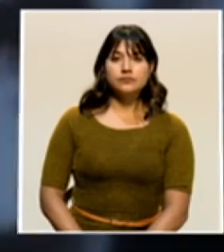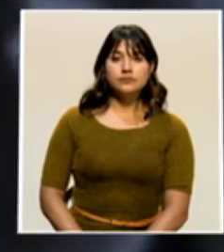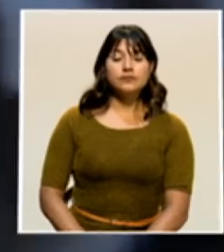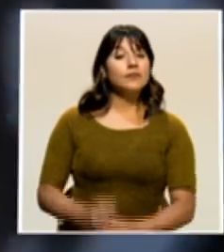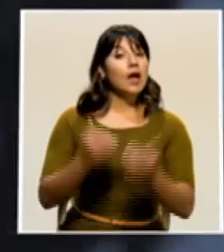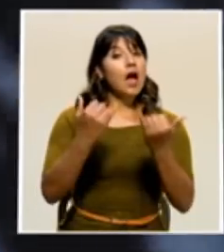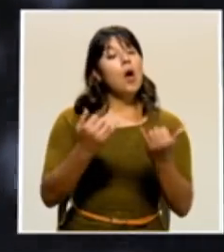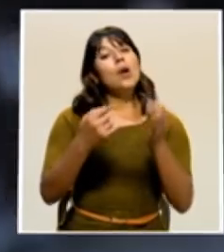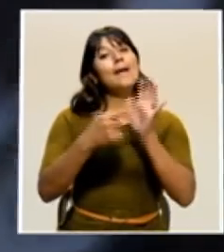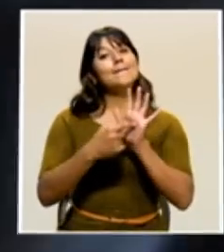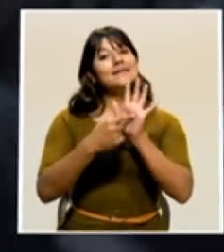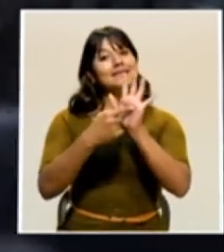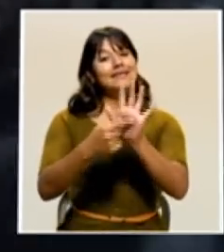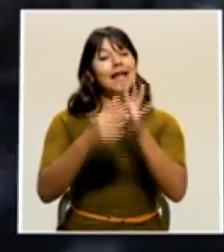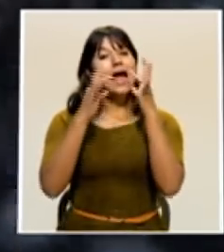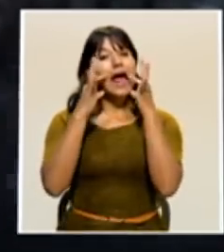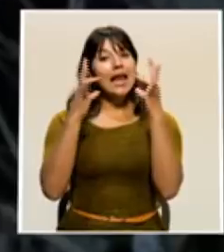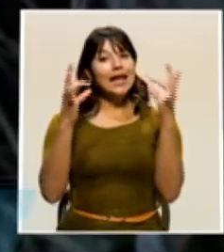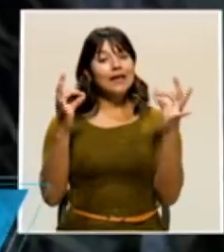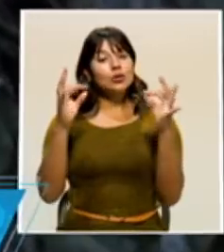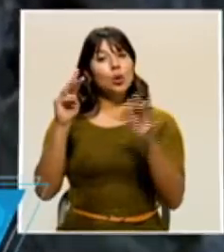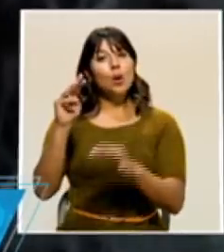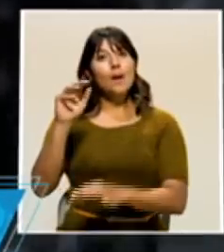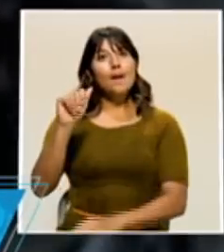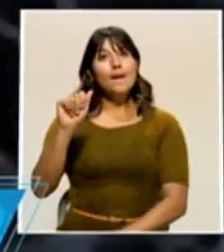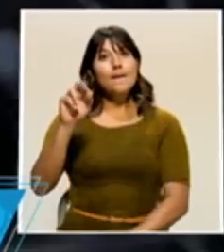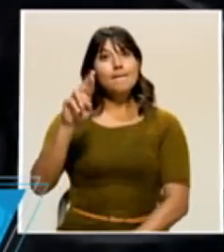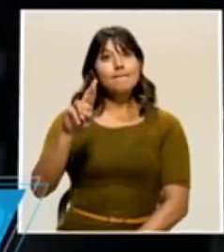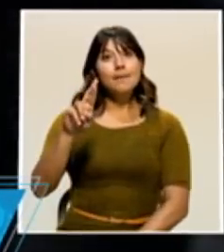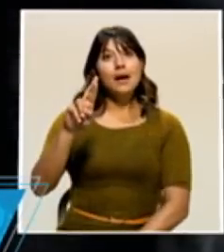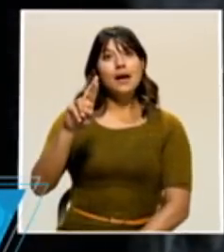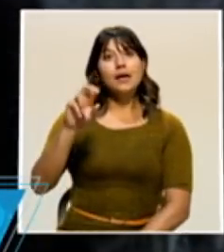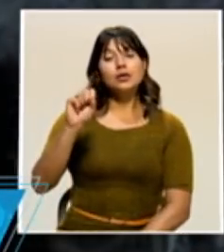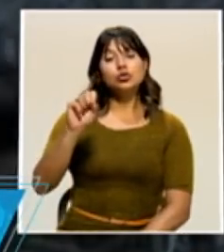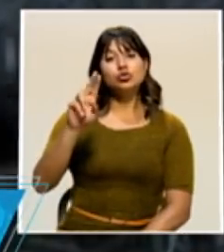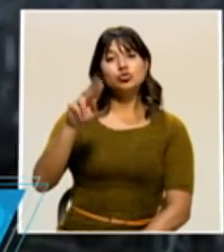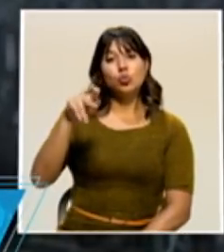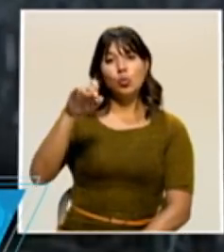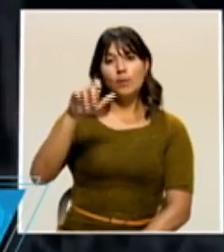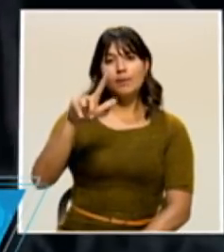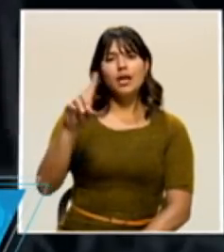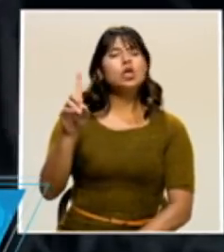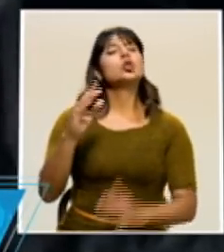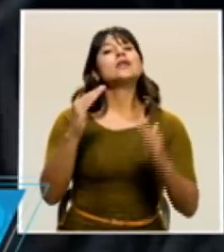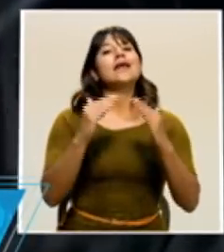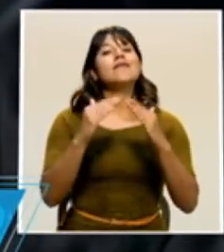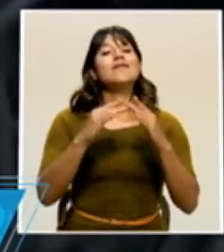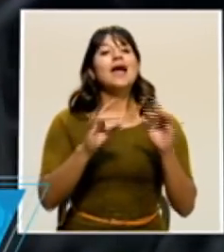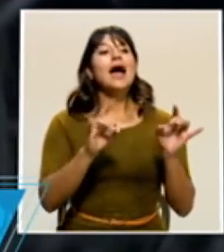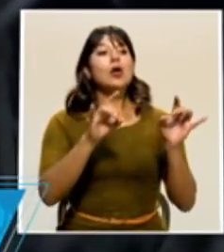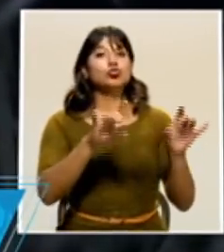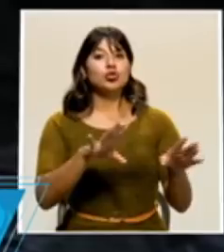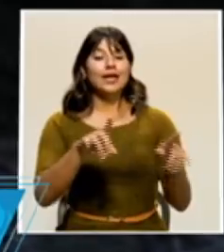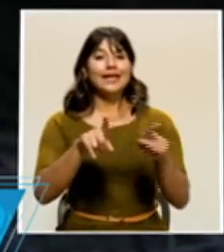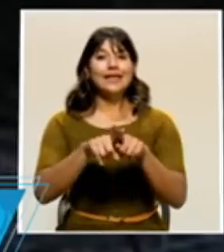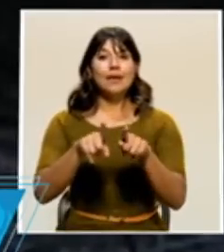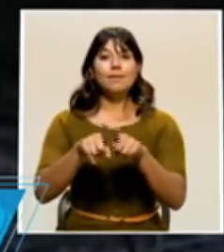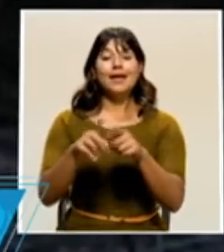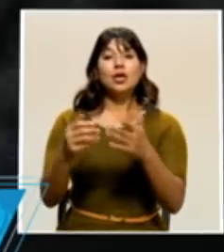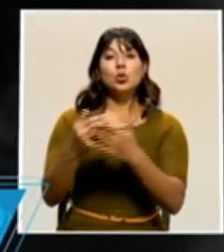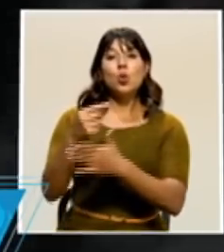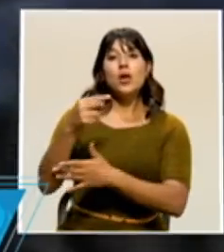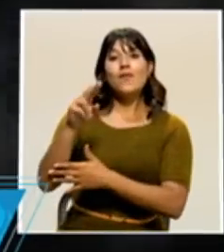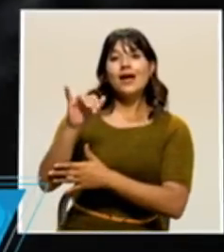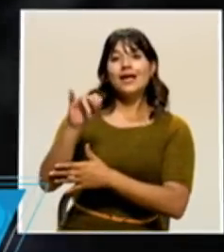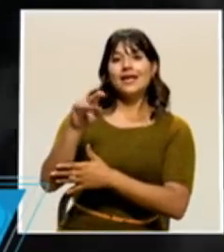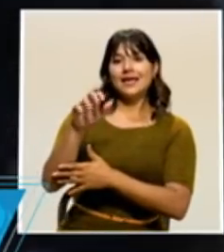Les presentamos al gato marsupial. Esta especie habita Australia y Nueva Guinea. También se le conoce como gato